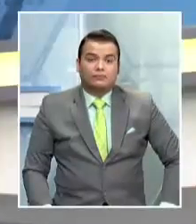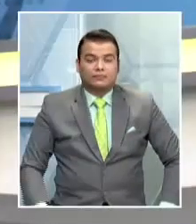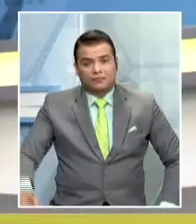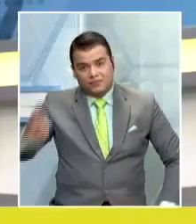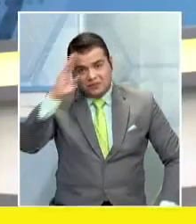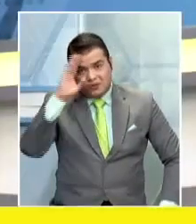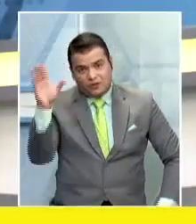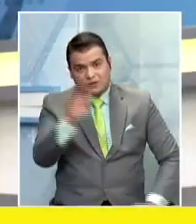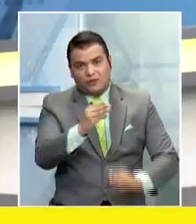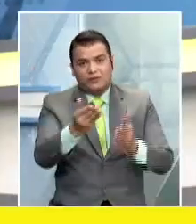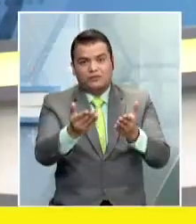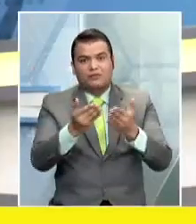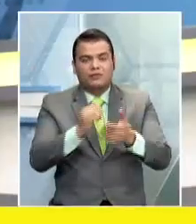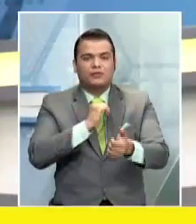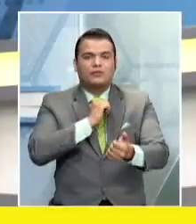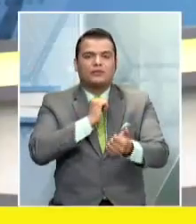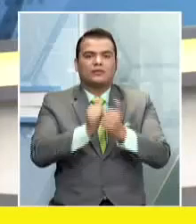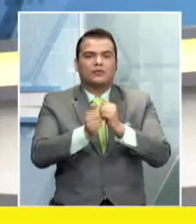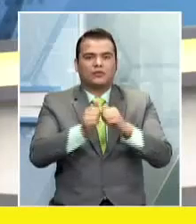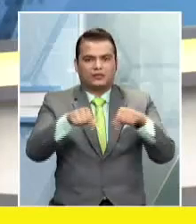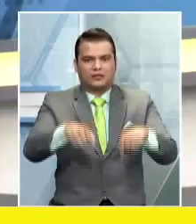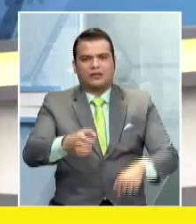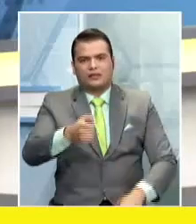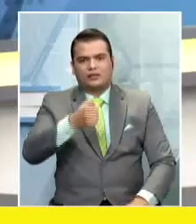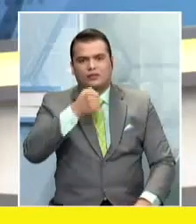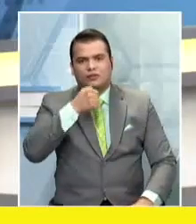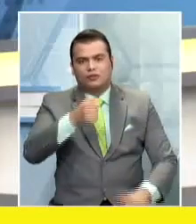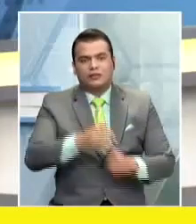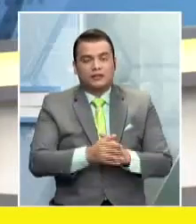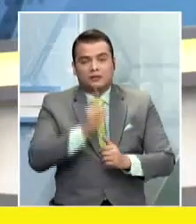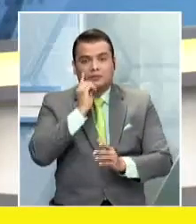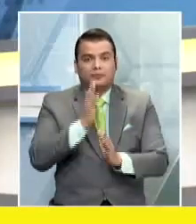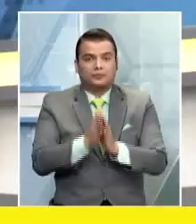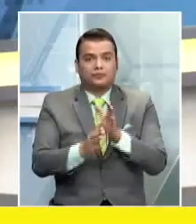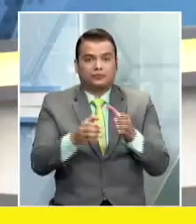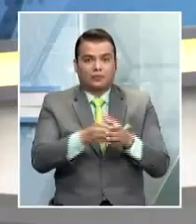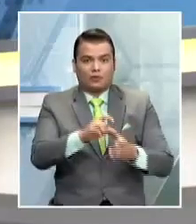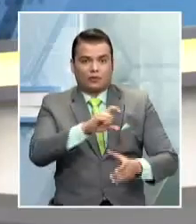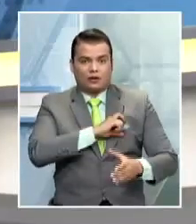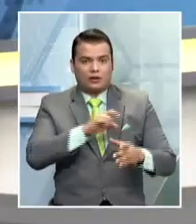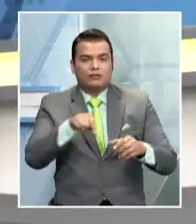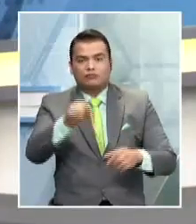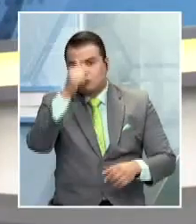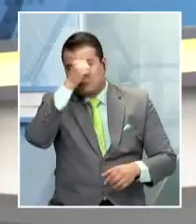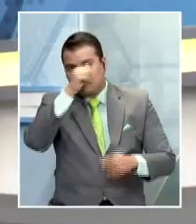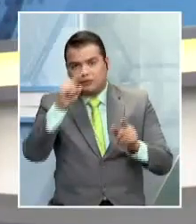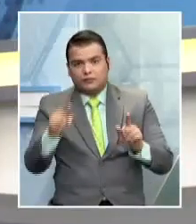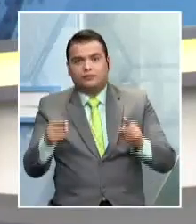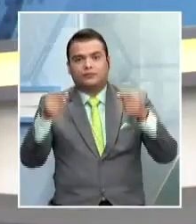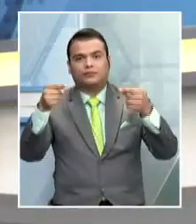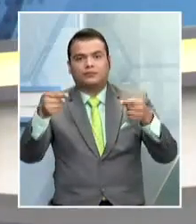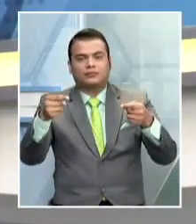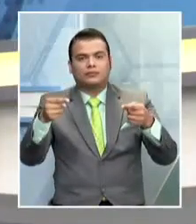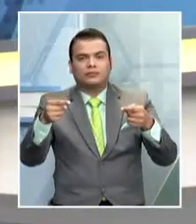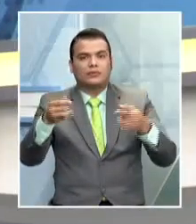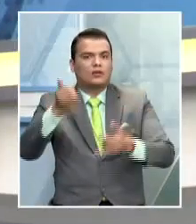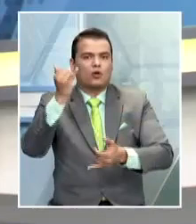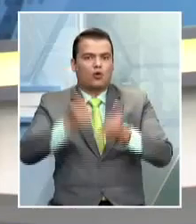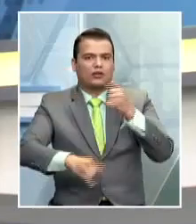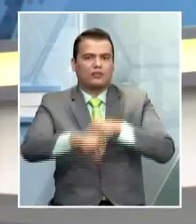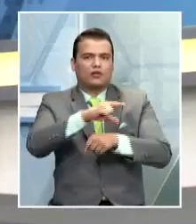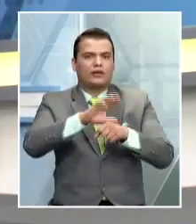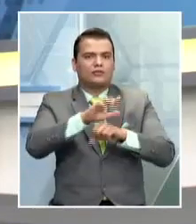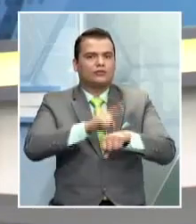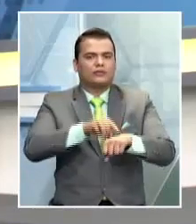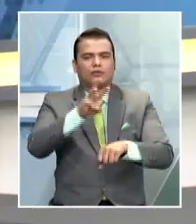Hola, ¿qué tal? Con el patrocinio de Café Águila Roja presentamos los deportes en 90 minutos. El Deportivo Cali juega este domingo el último juego de la liga, 8 y